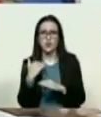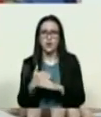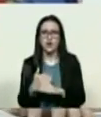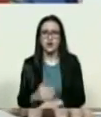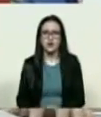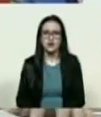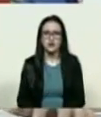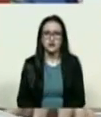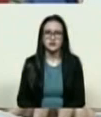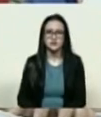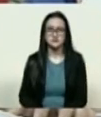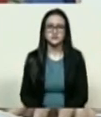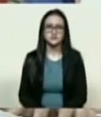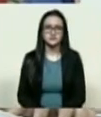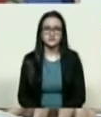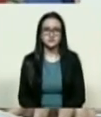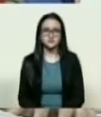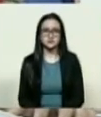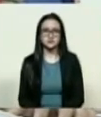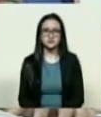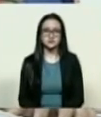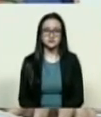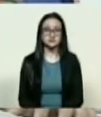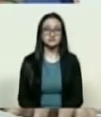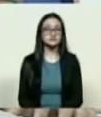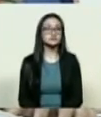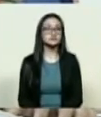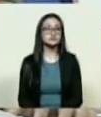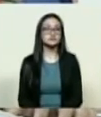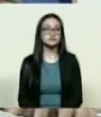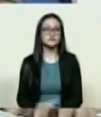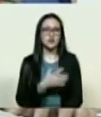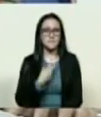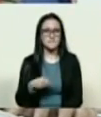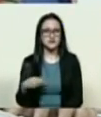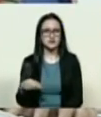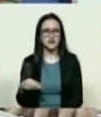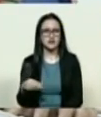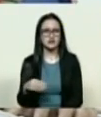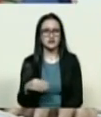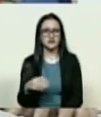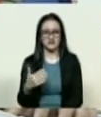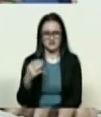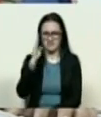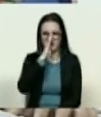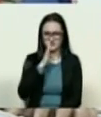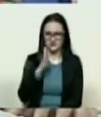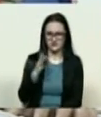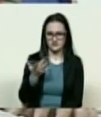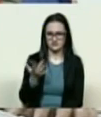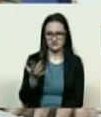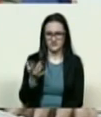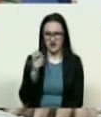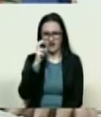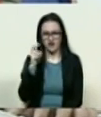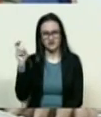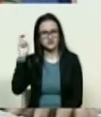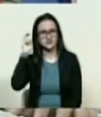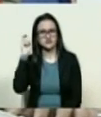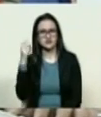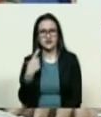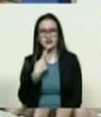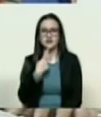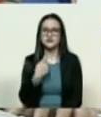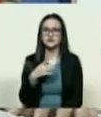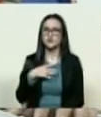ejemplo, un presidente de facto como Temer tenga a su canciller diciendo